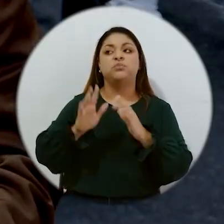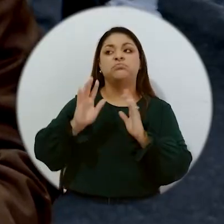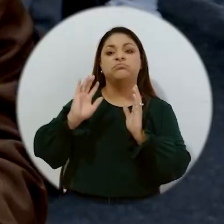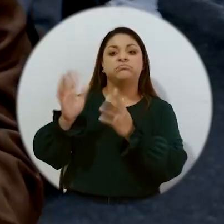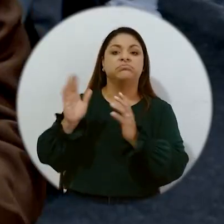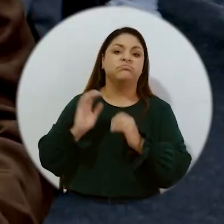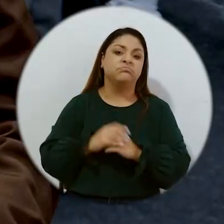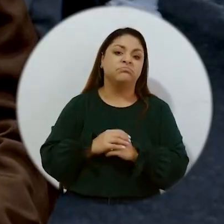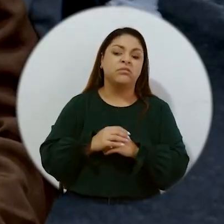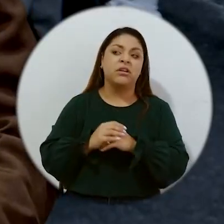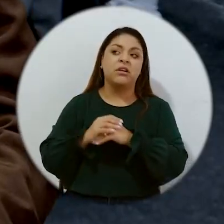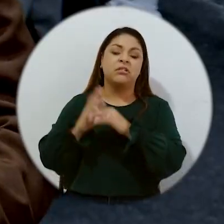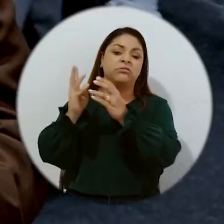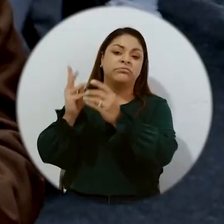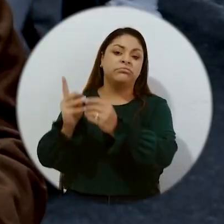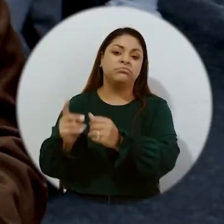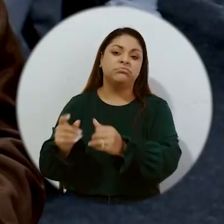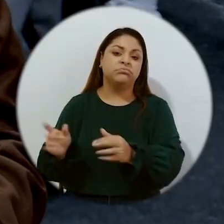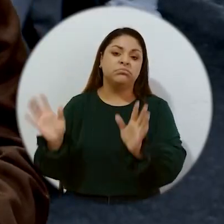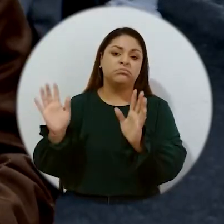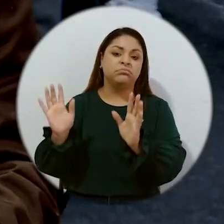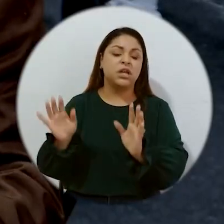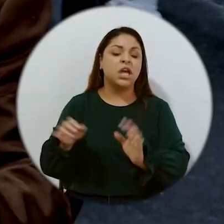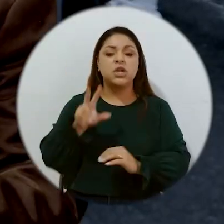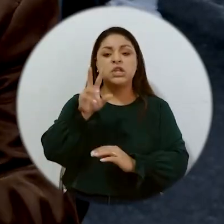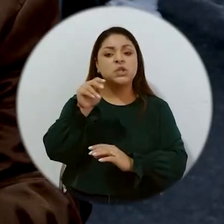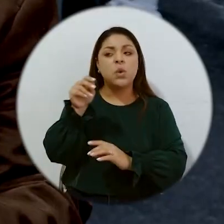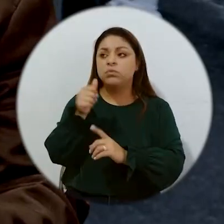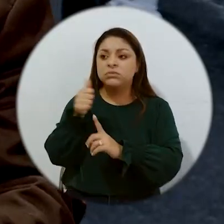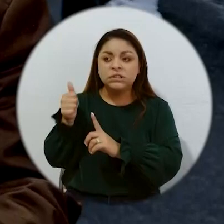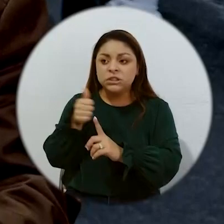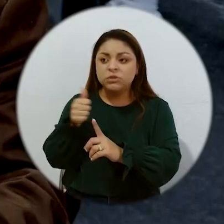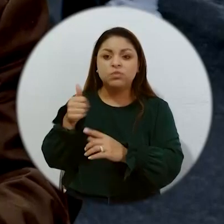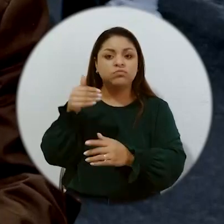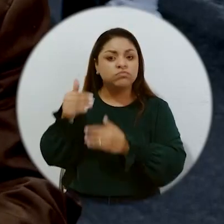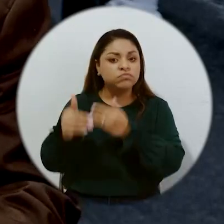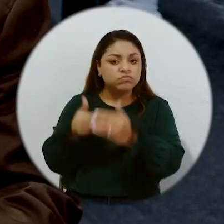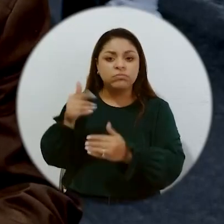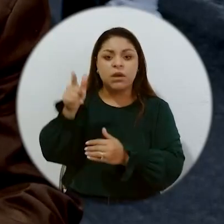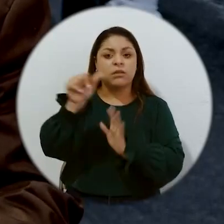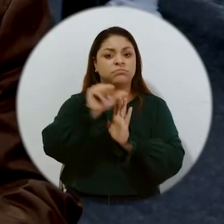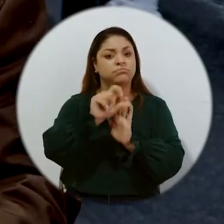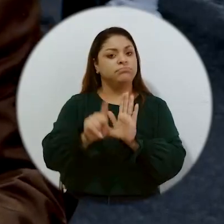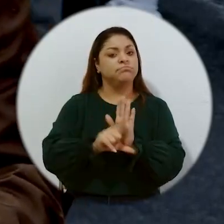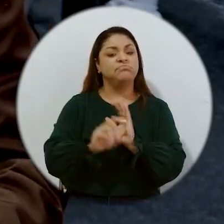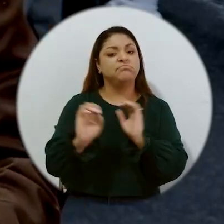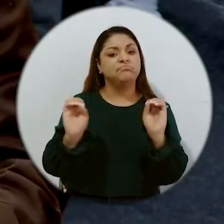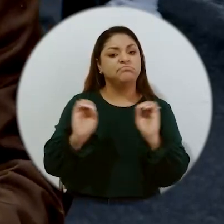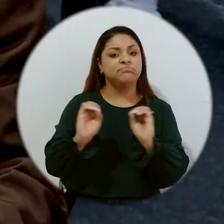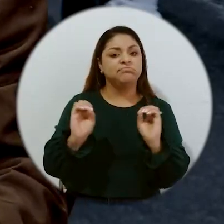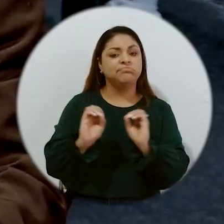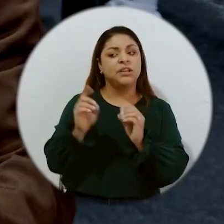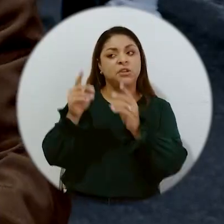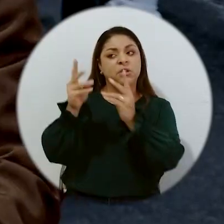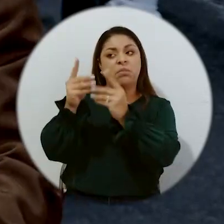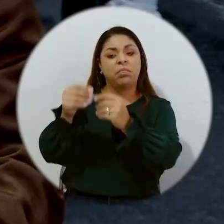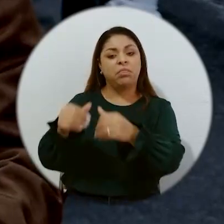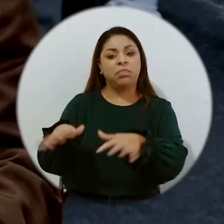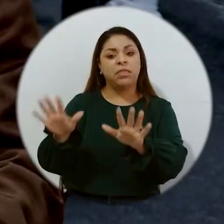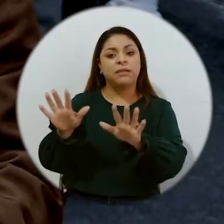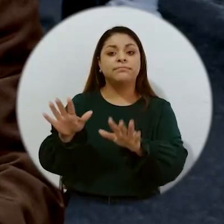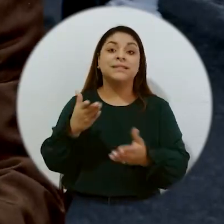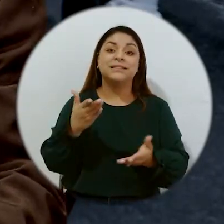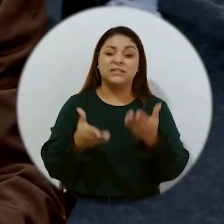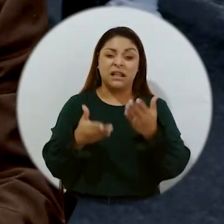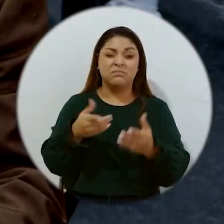proyecto se le dio, no se le dio el debido proceso en la Asamblea Legislativa y es